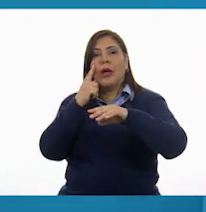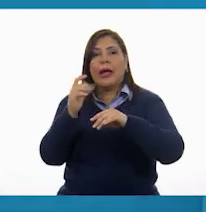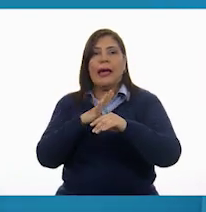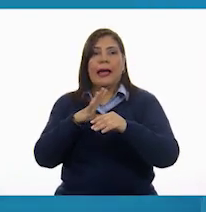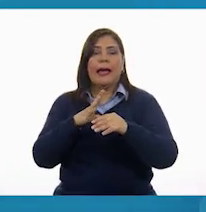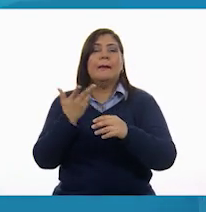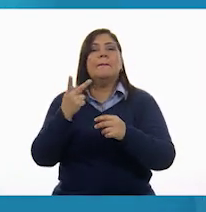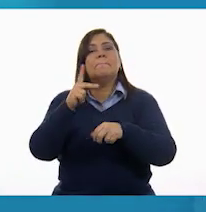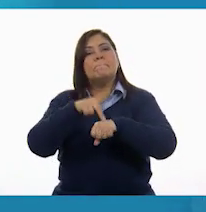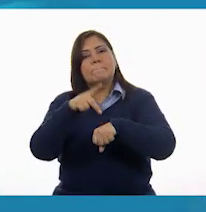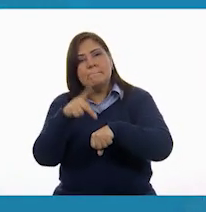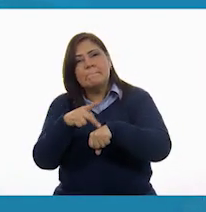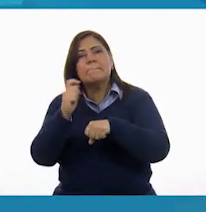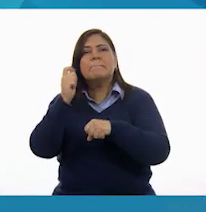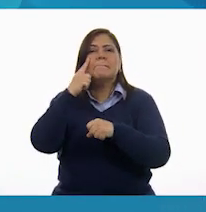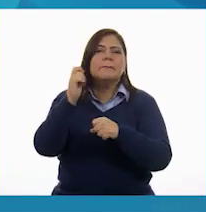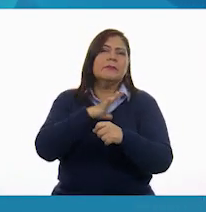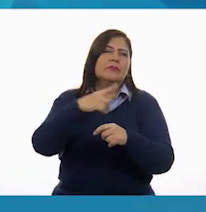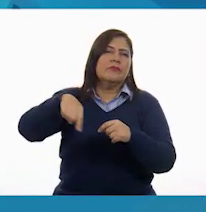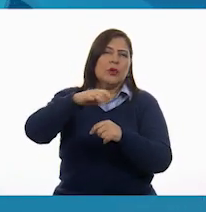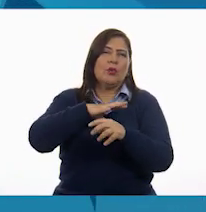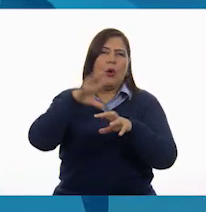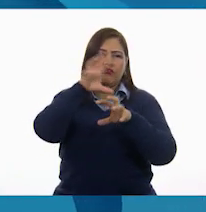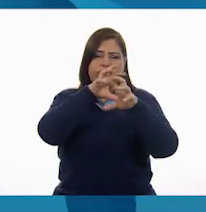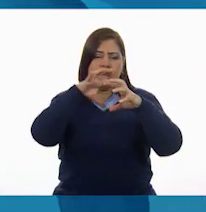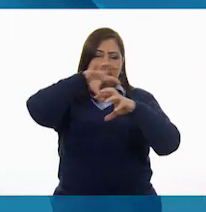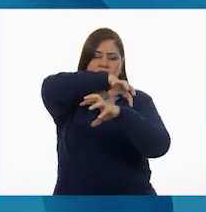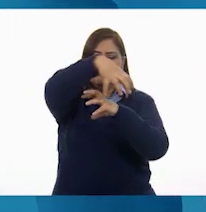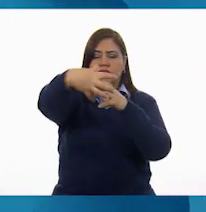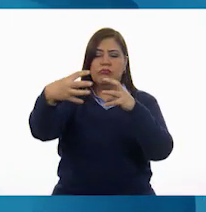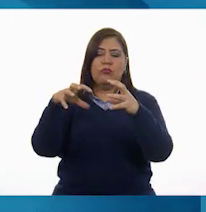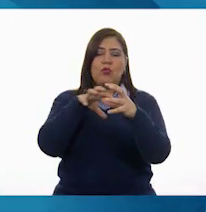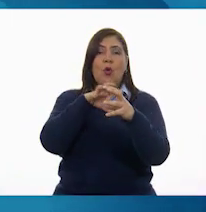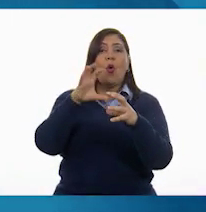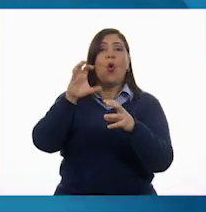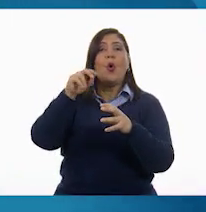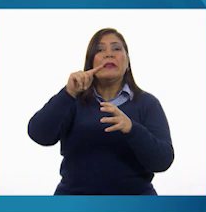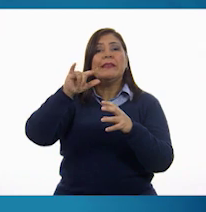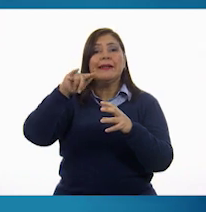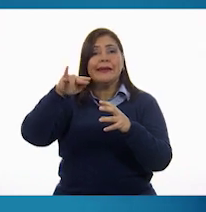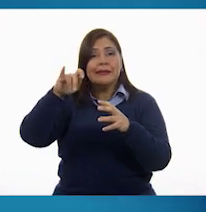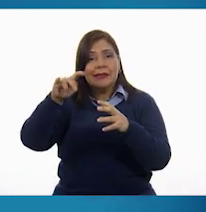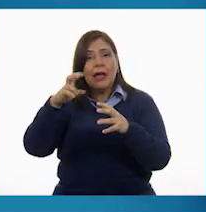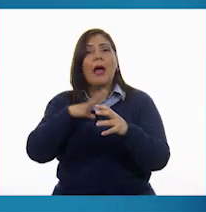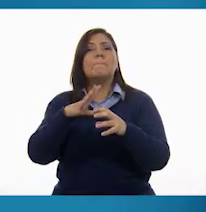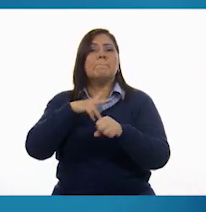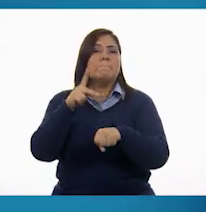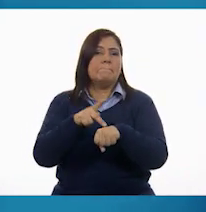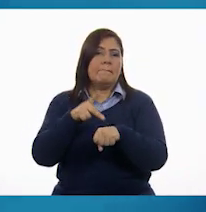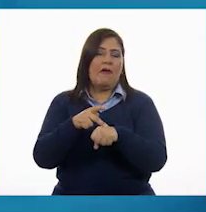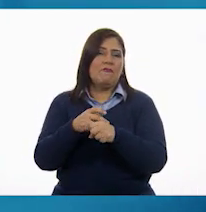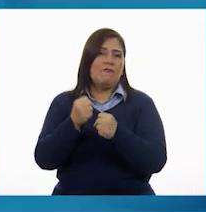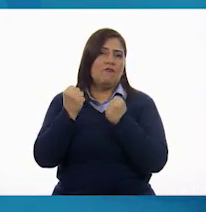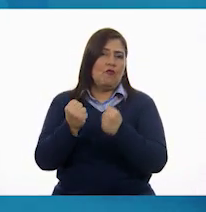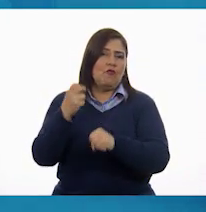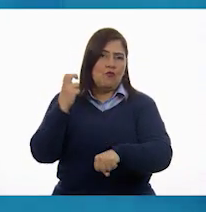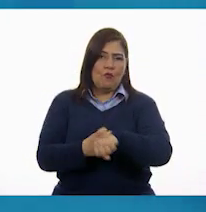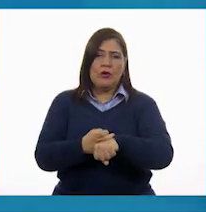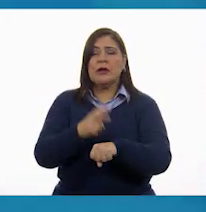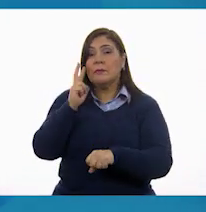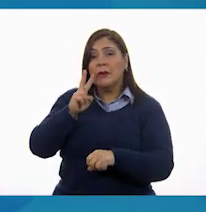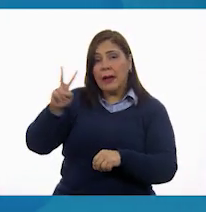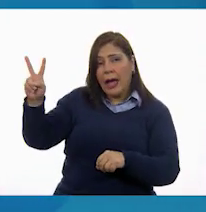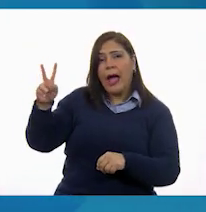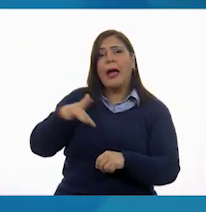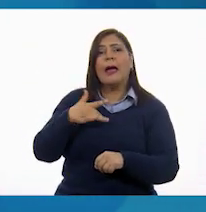por tierras continentales, por tierra firme. Y ahí tenemos en la imagen una muestra muy clara